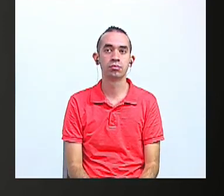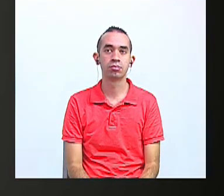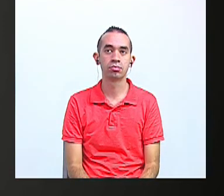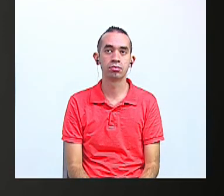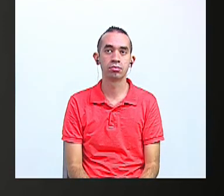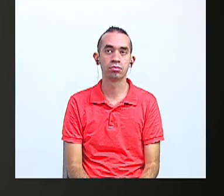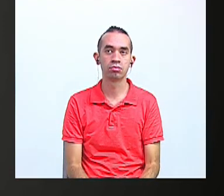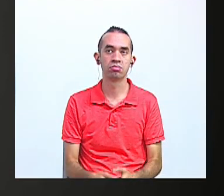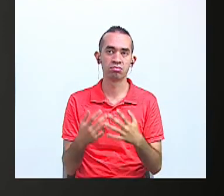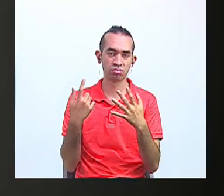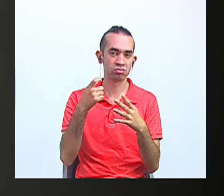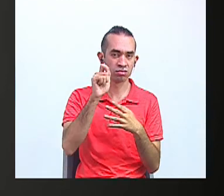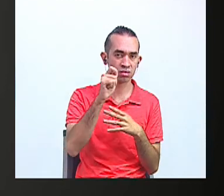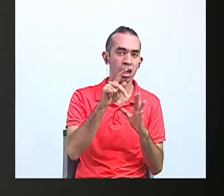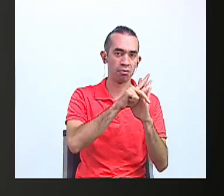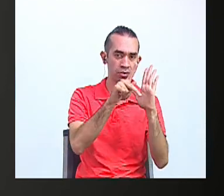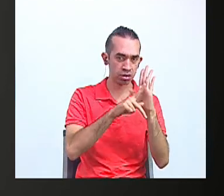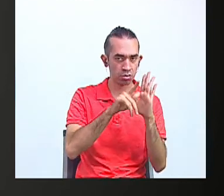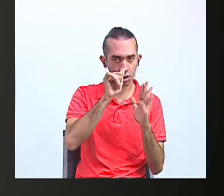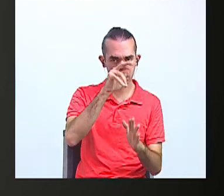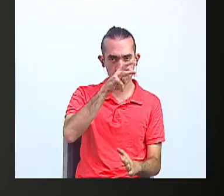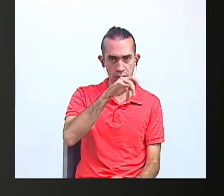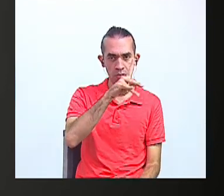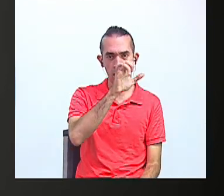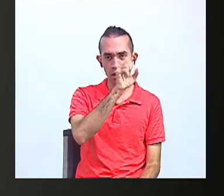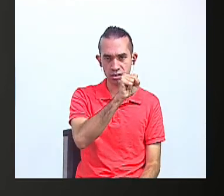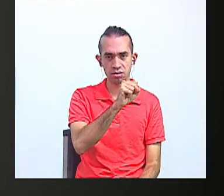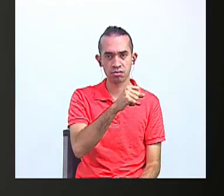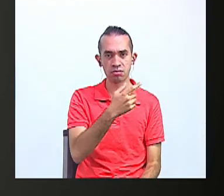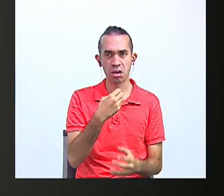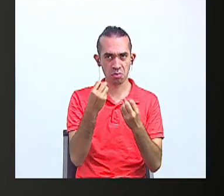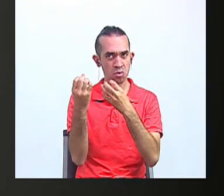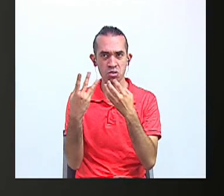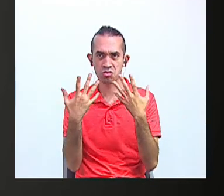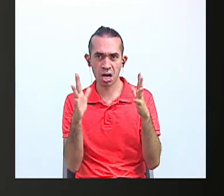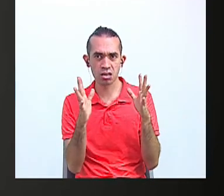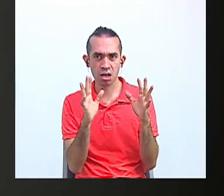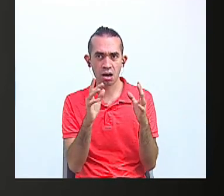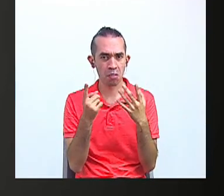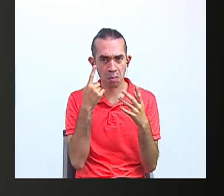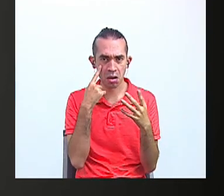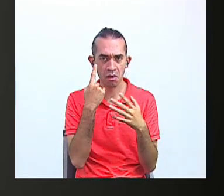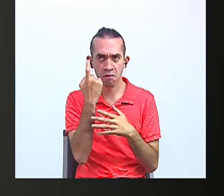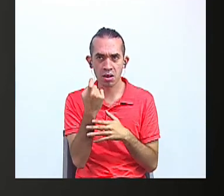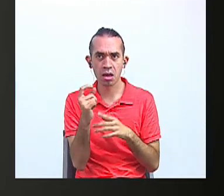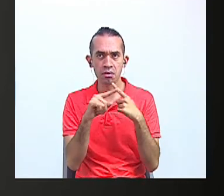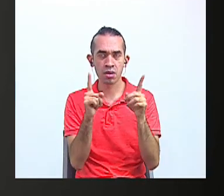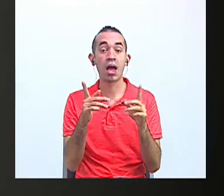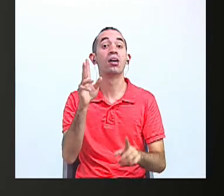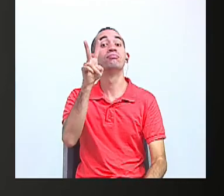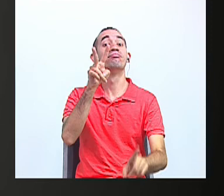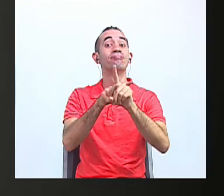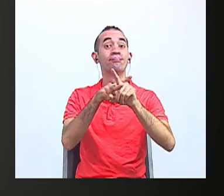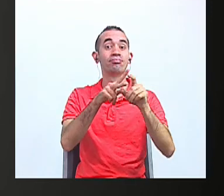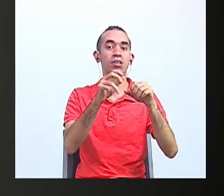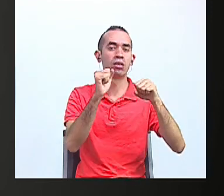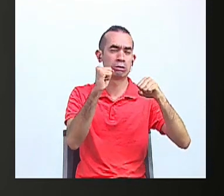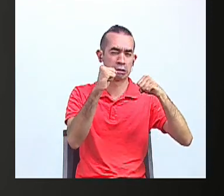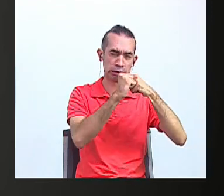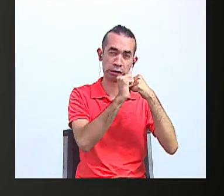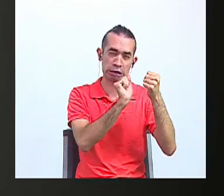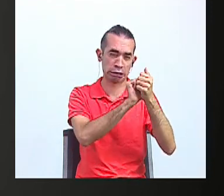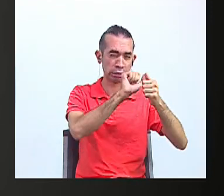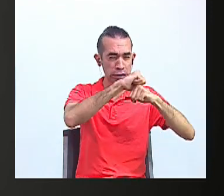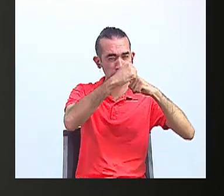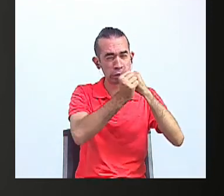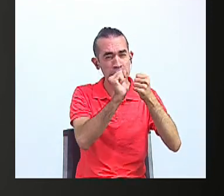Ya vimos el principio de Arquímedes, ya hemos visto muchos, yo creo que ya estamos casi. Vamos a ver si nos caen otro diferente. Densidad, claro, como lo